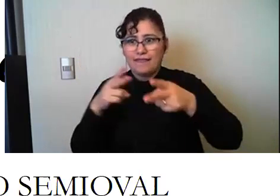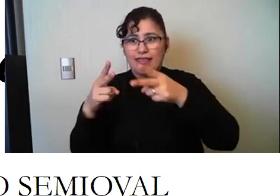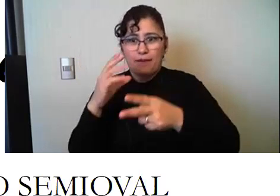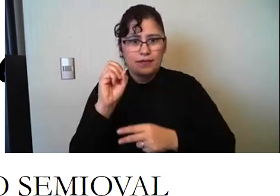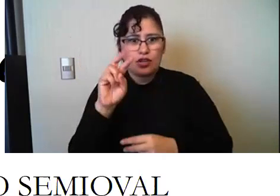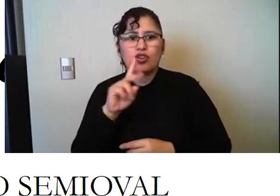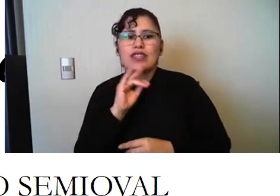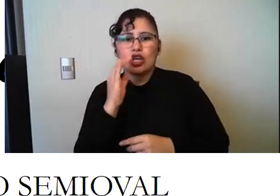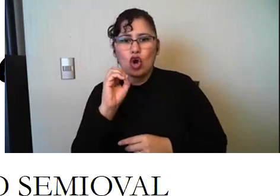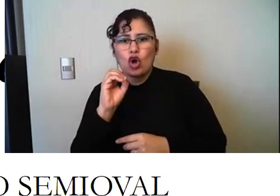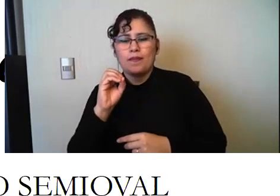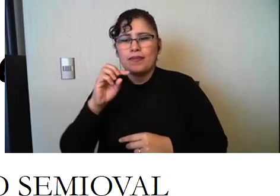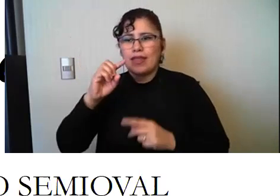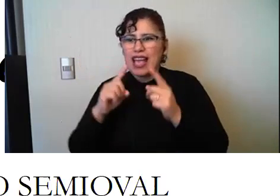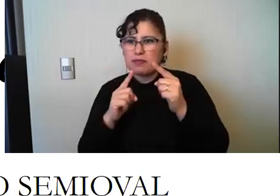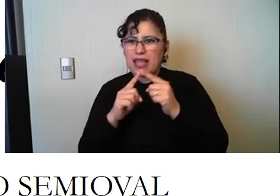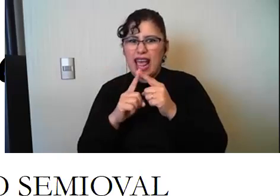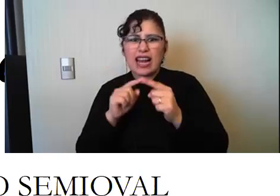de proyección.